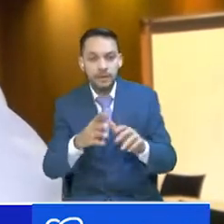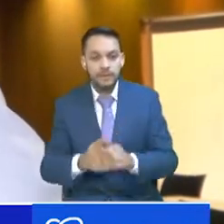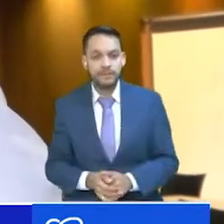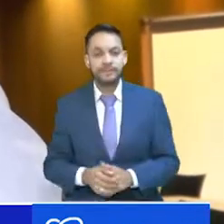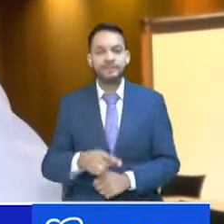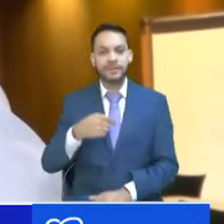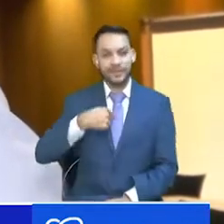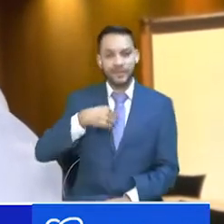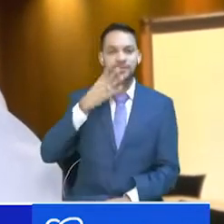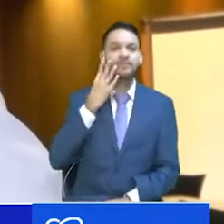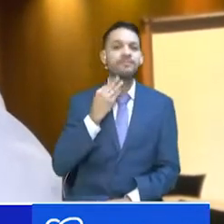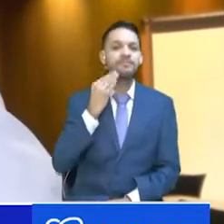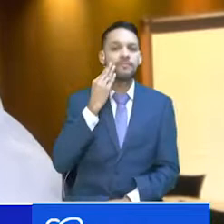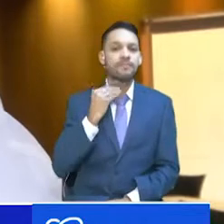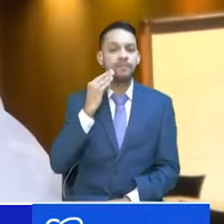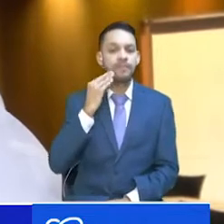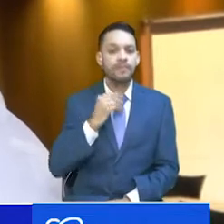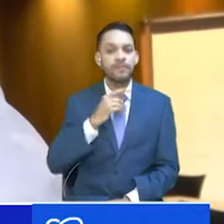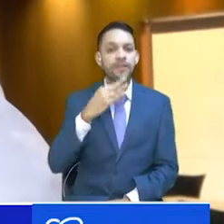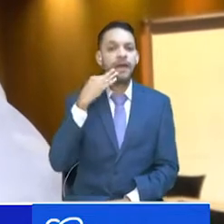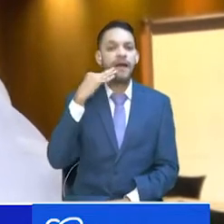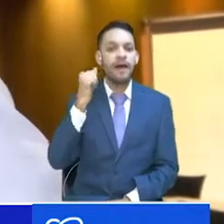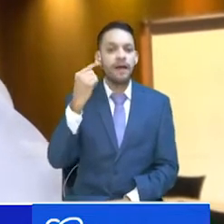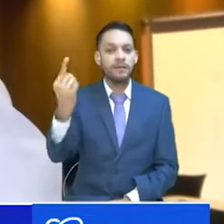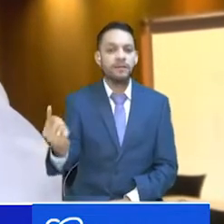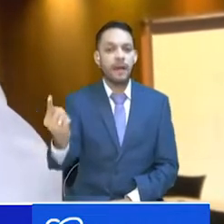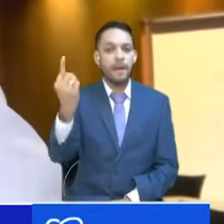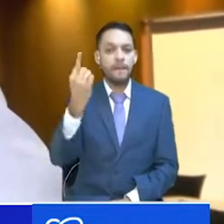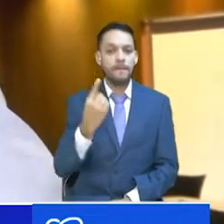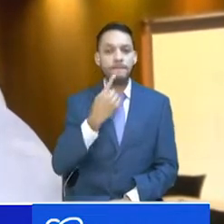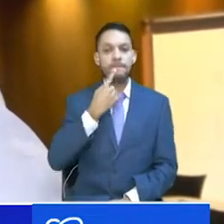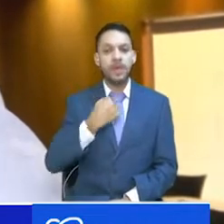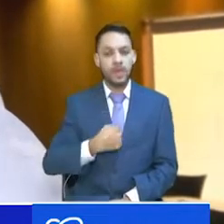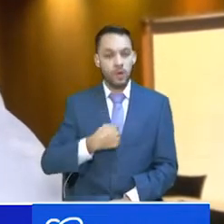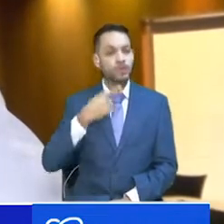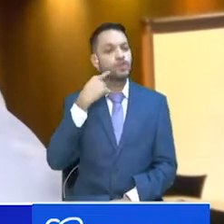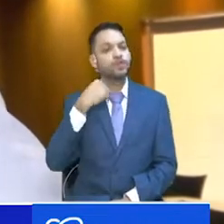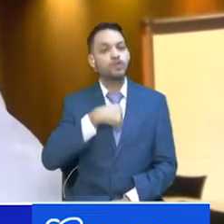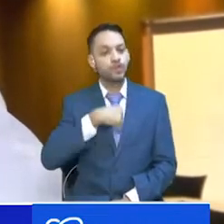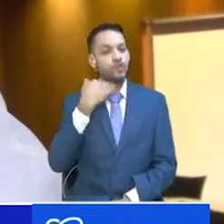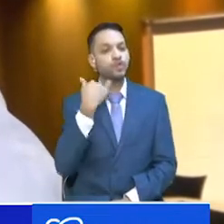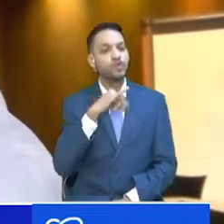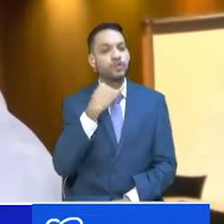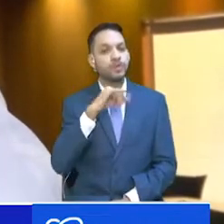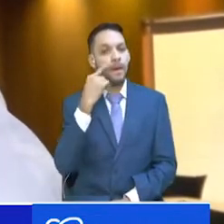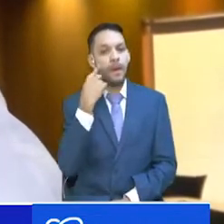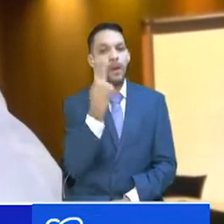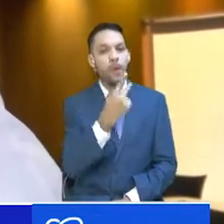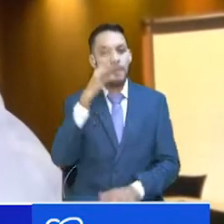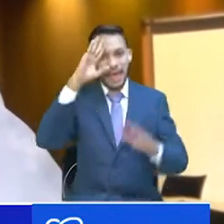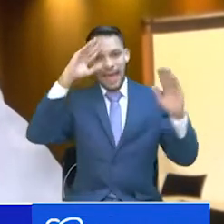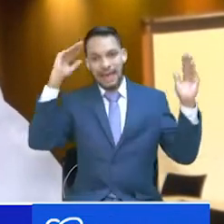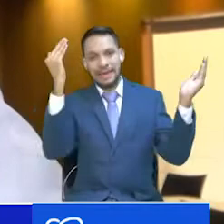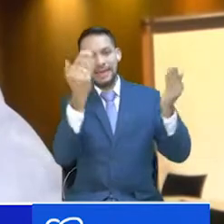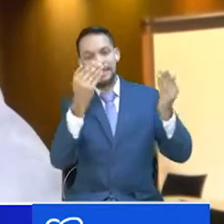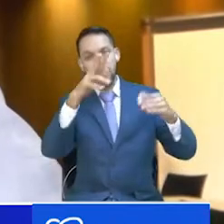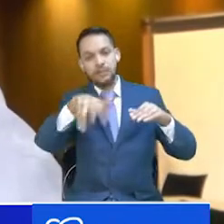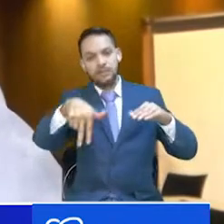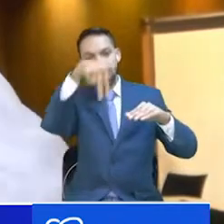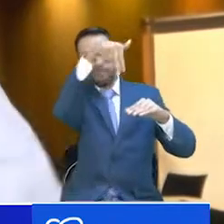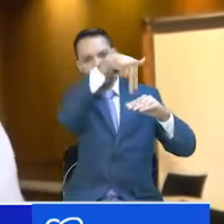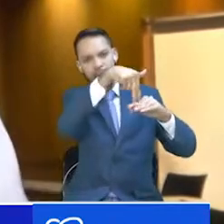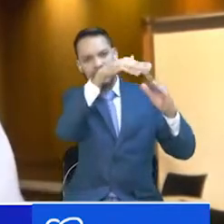anécdota en puerto tejada una señora se me acerca y me dice oiga yo lo vi a ustedes subido en el techo del estadio de pereira